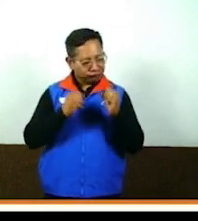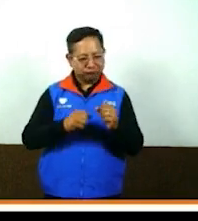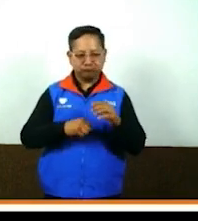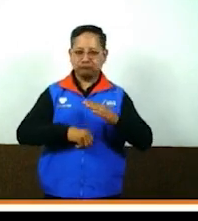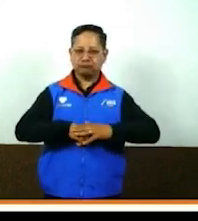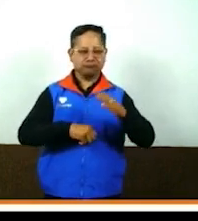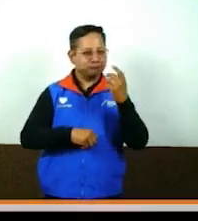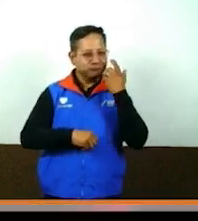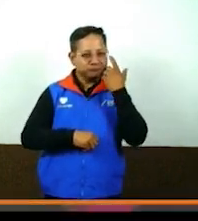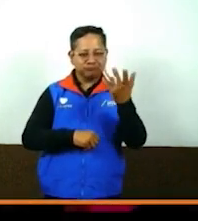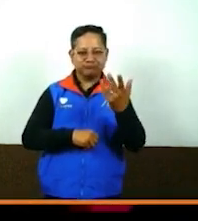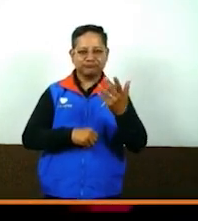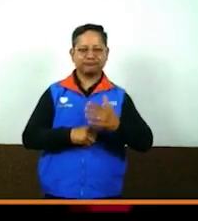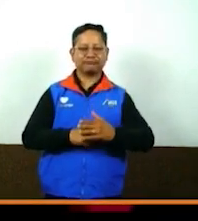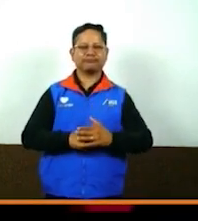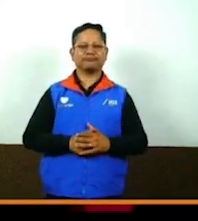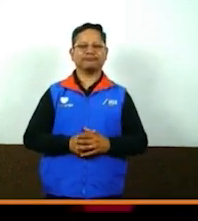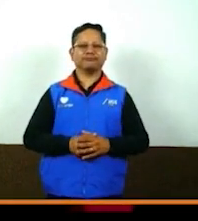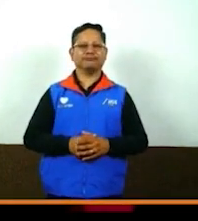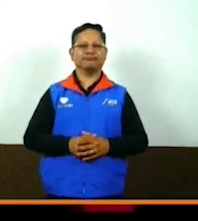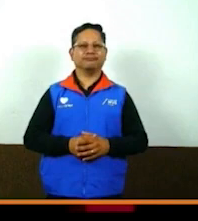más.